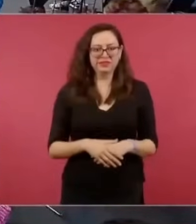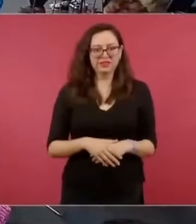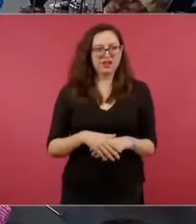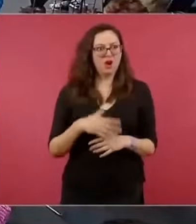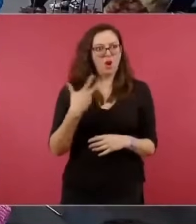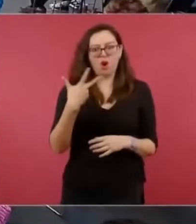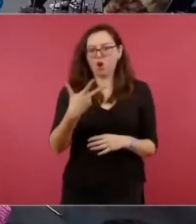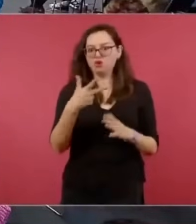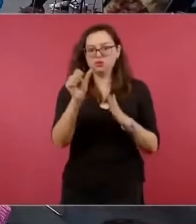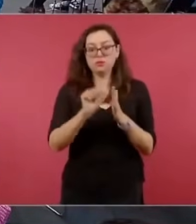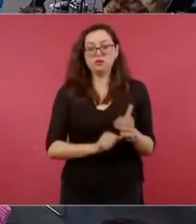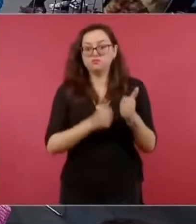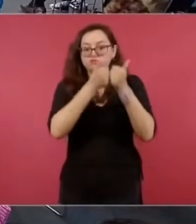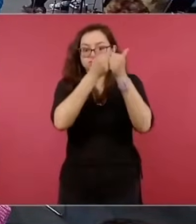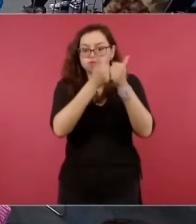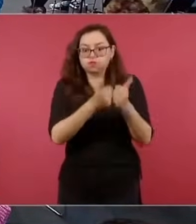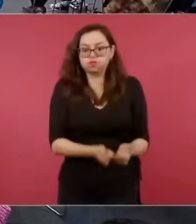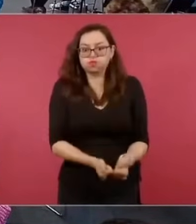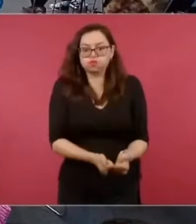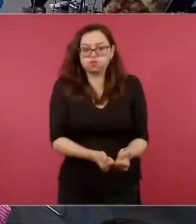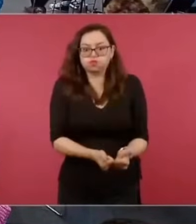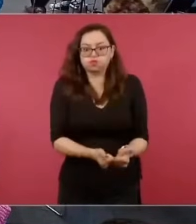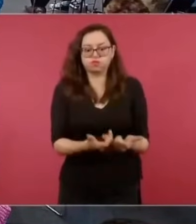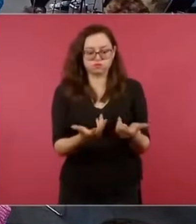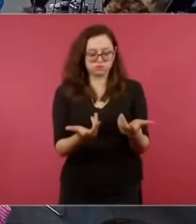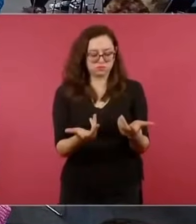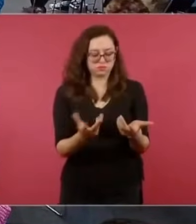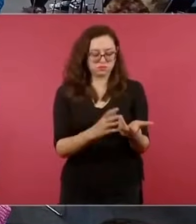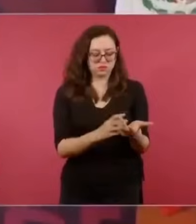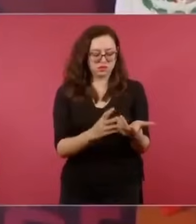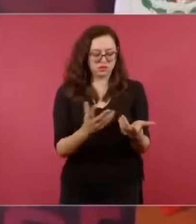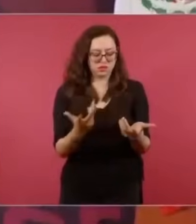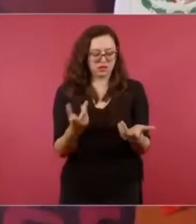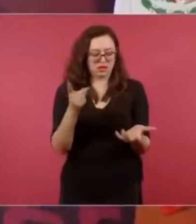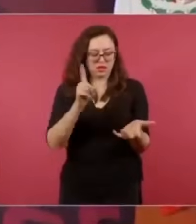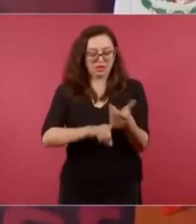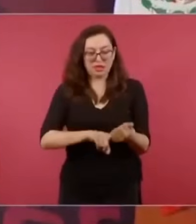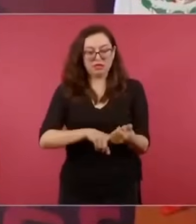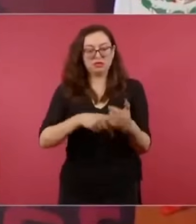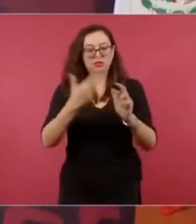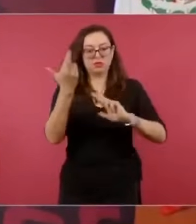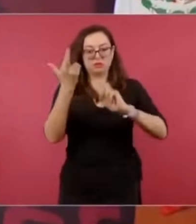meses, en plena Revolución Mexicana.